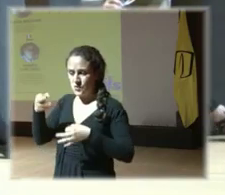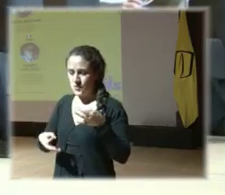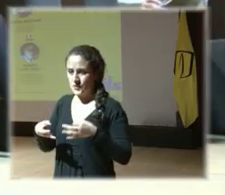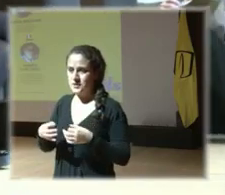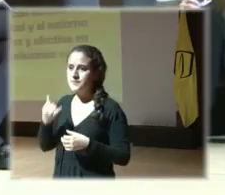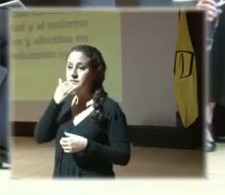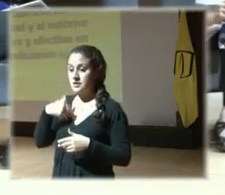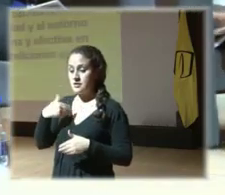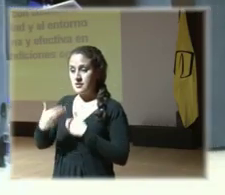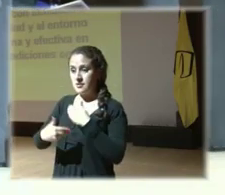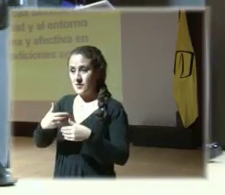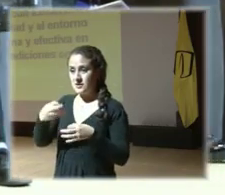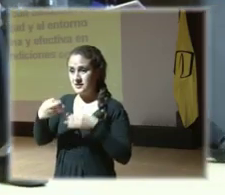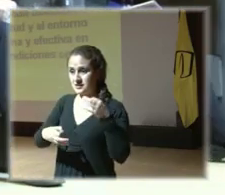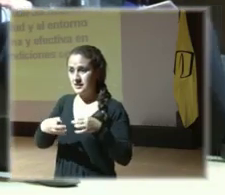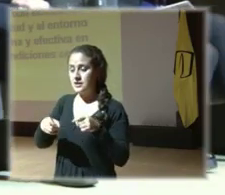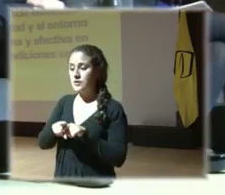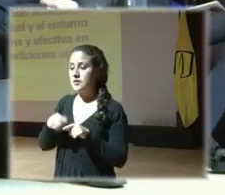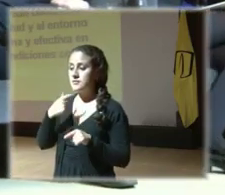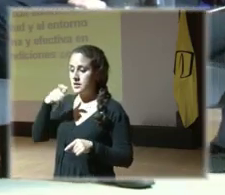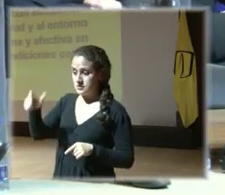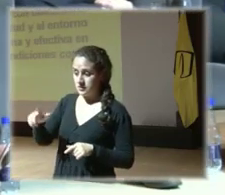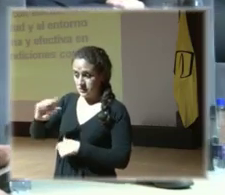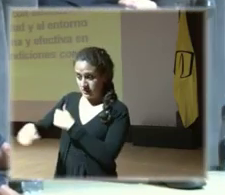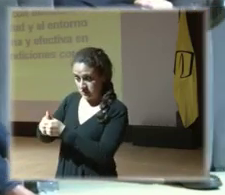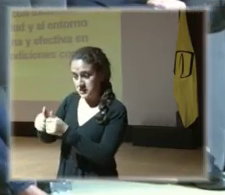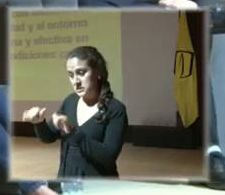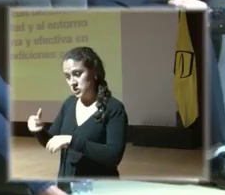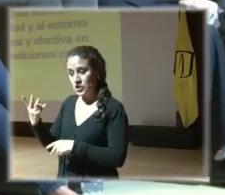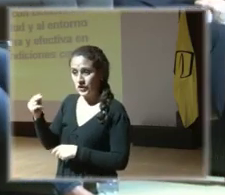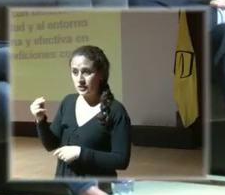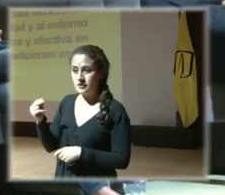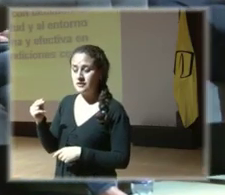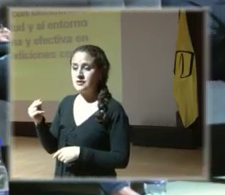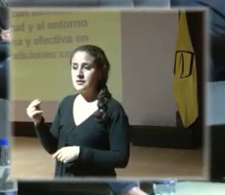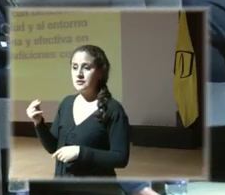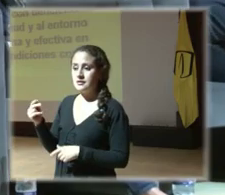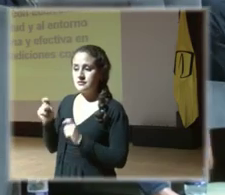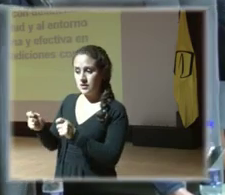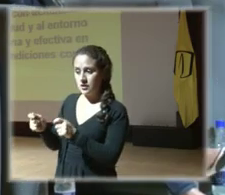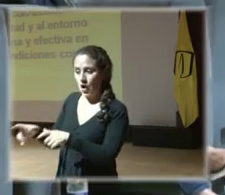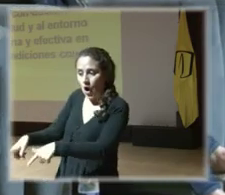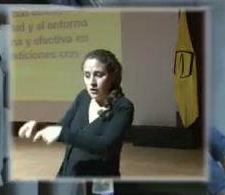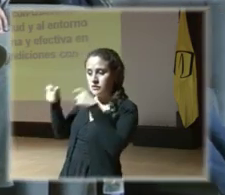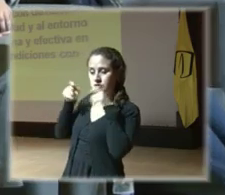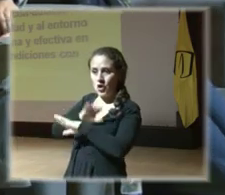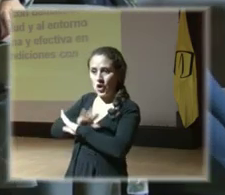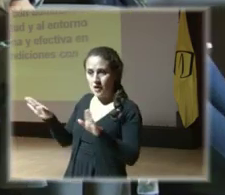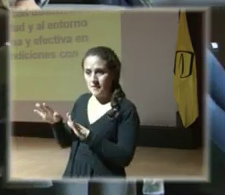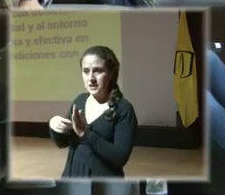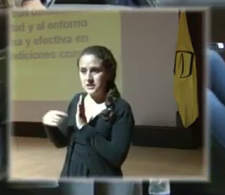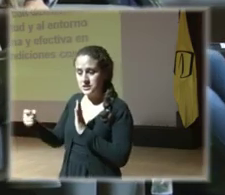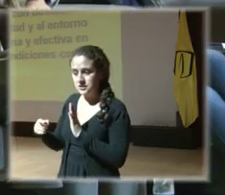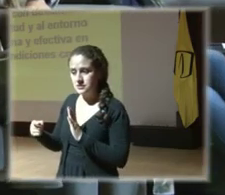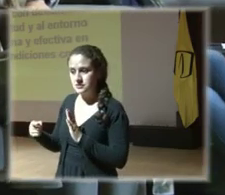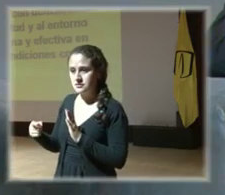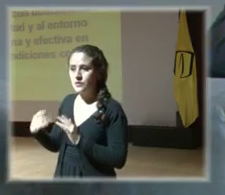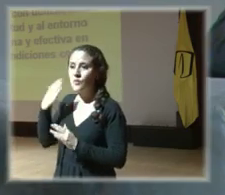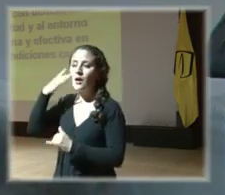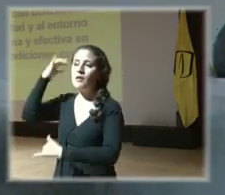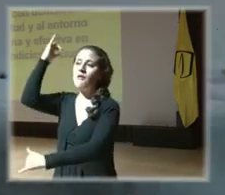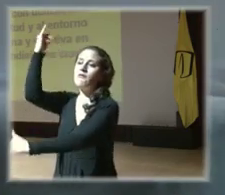proceso penal la determinación de si alguien es inimputable o no, es decir, de si queda eximido de la pena, ocurre al final del